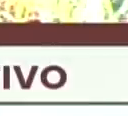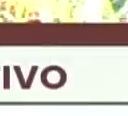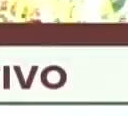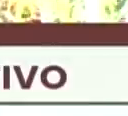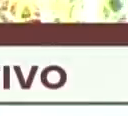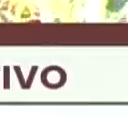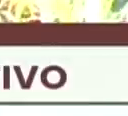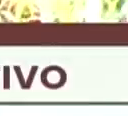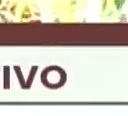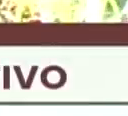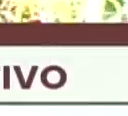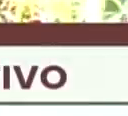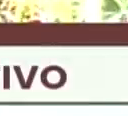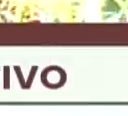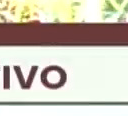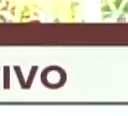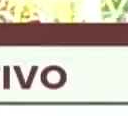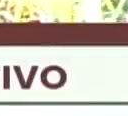de economía.